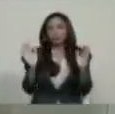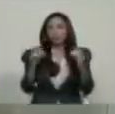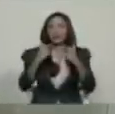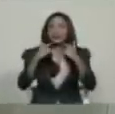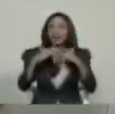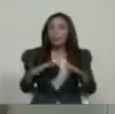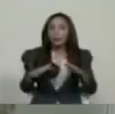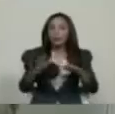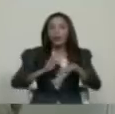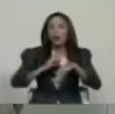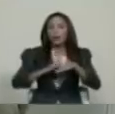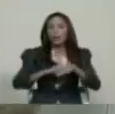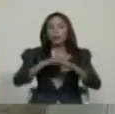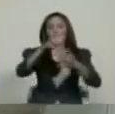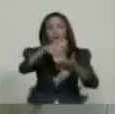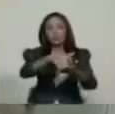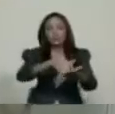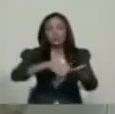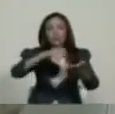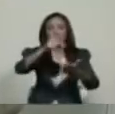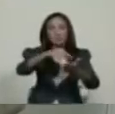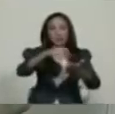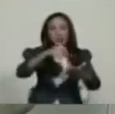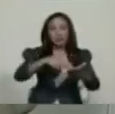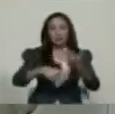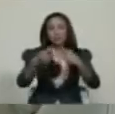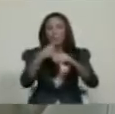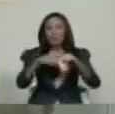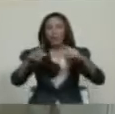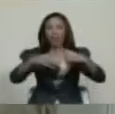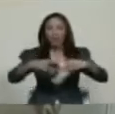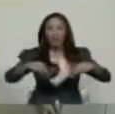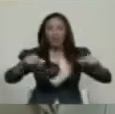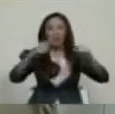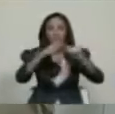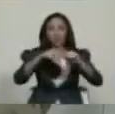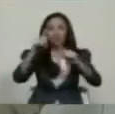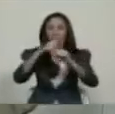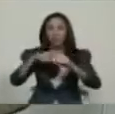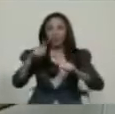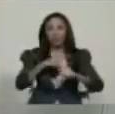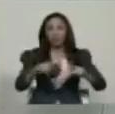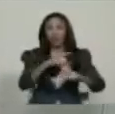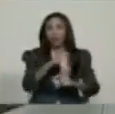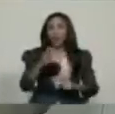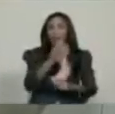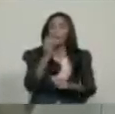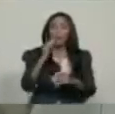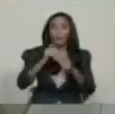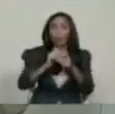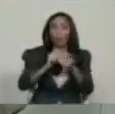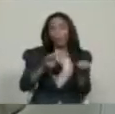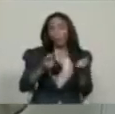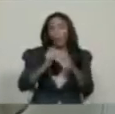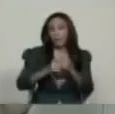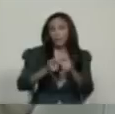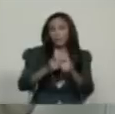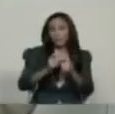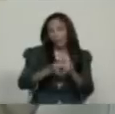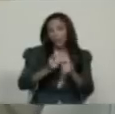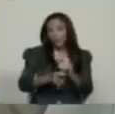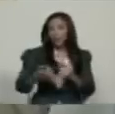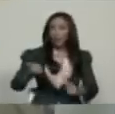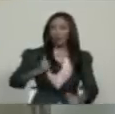en condiciones muy distintas a las que en el país nosotros teníamos. Una papa que venía de Canadá, sembrada en unos suelos